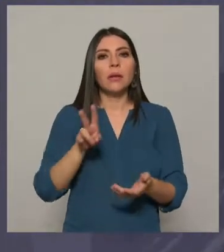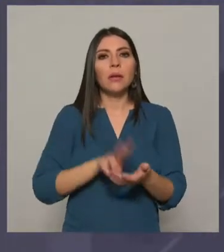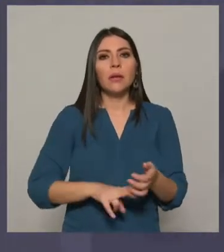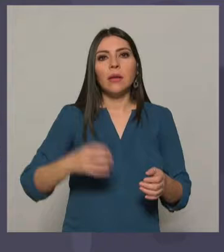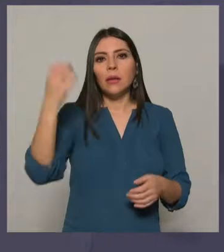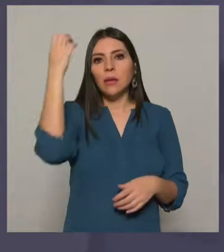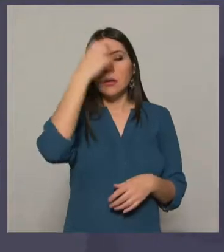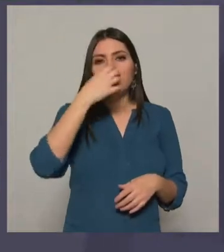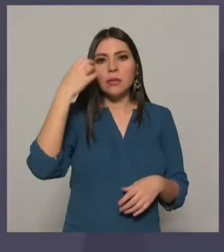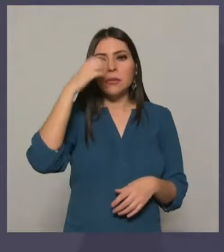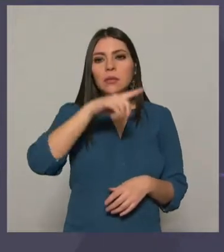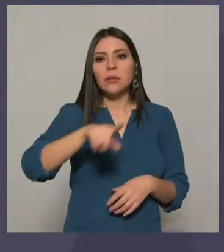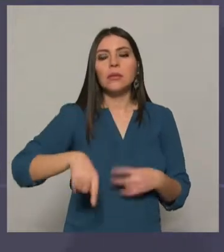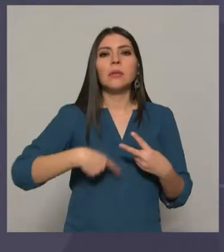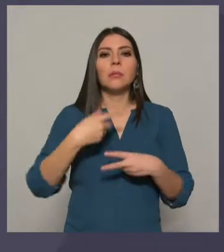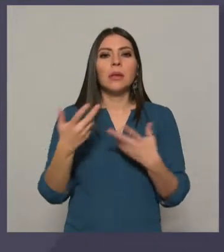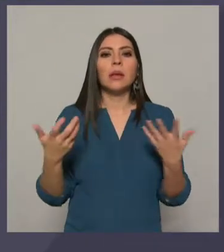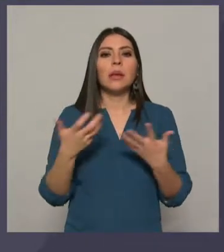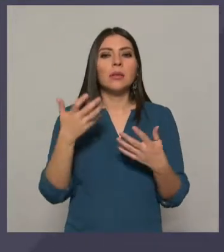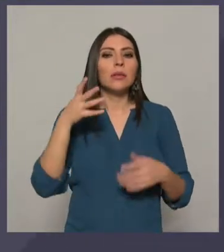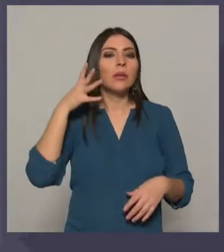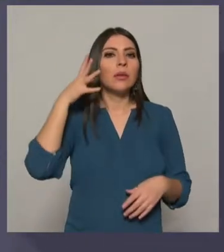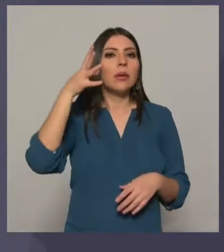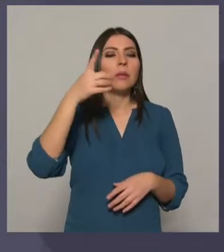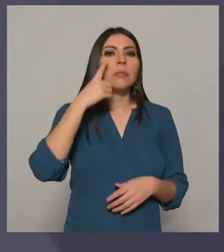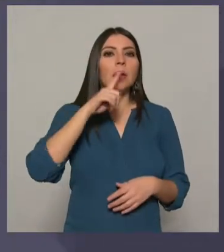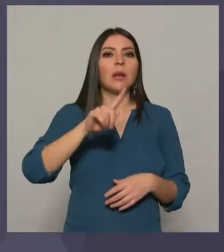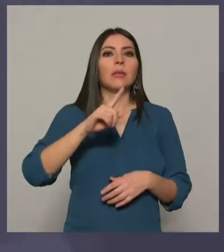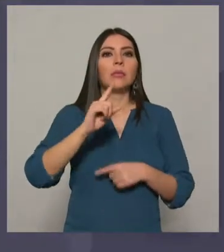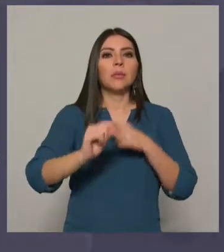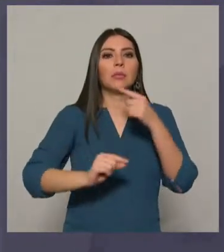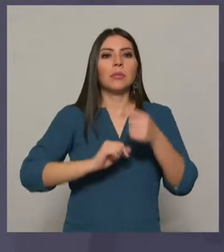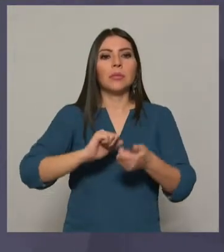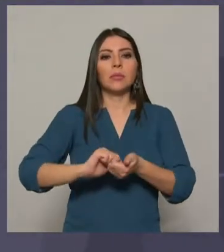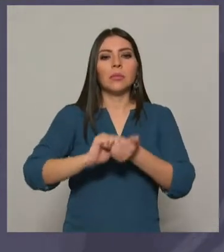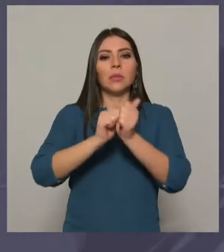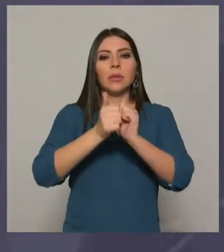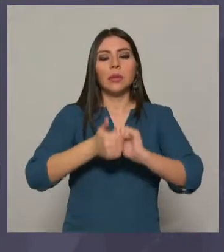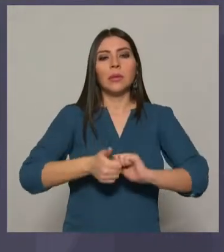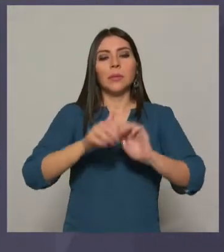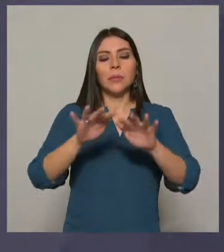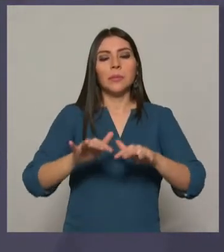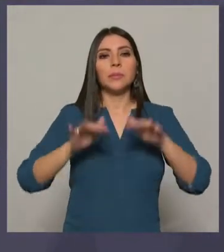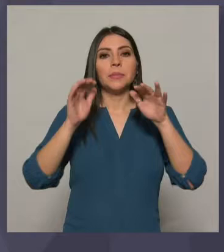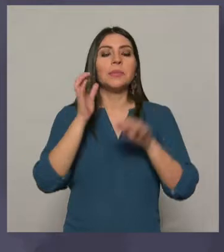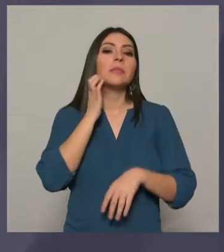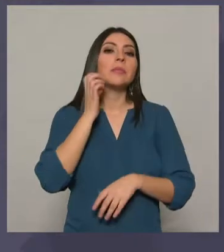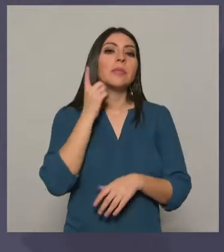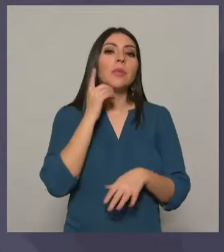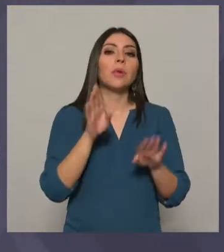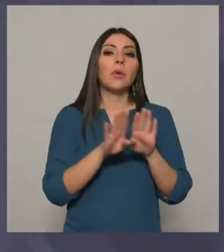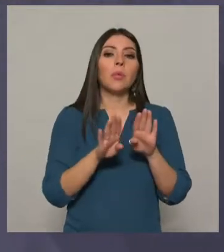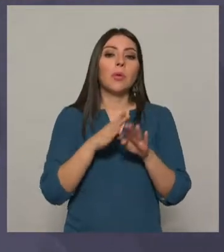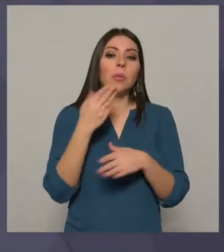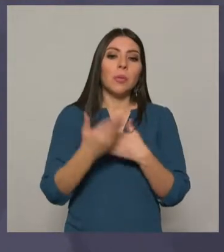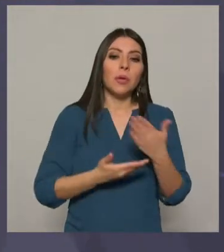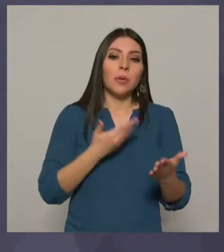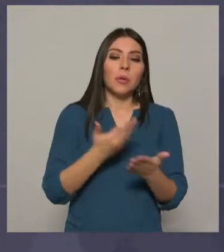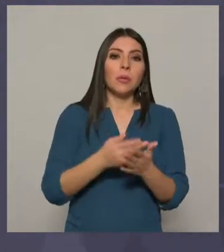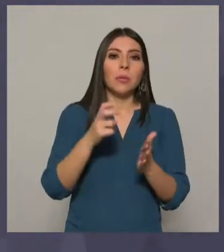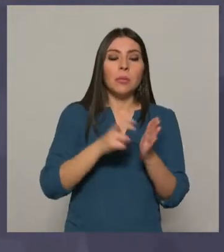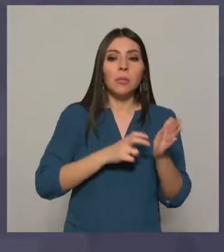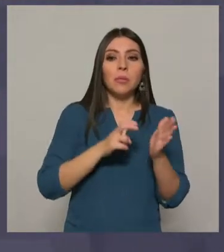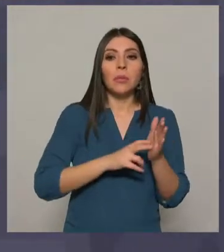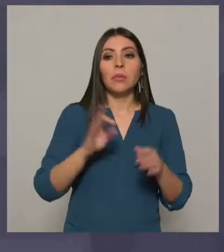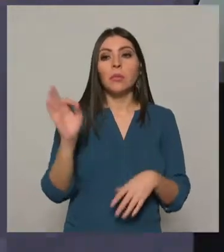ruta vamos a tener para poder generar en el propio pleno las reservas si es que no hay